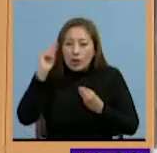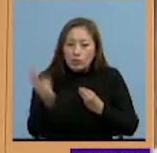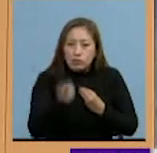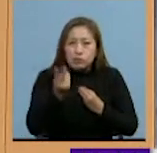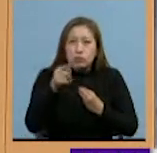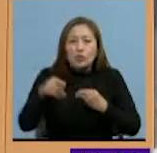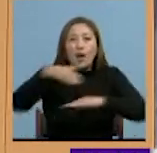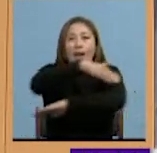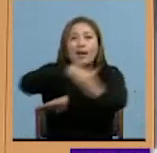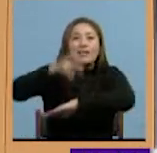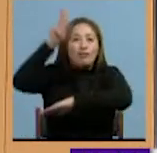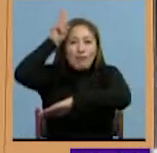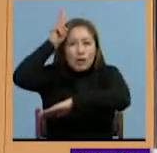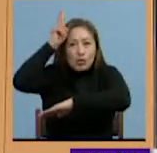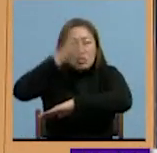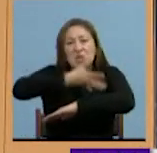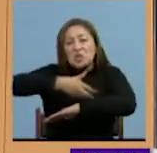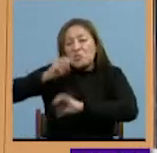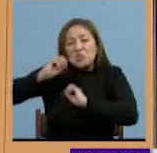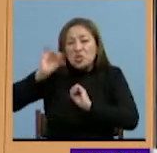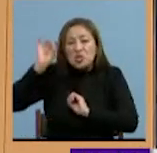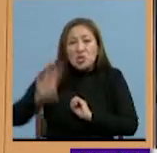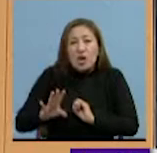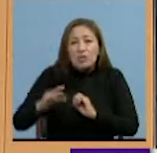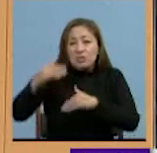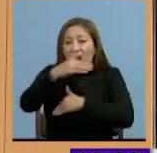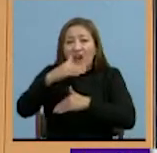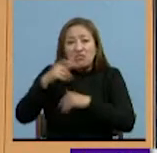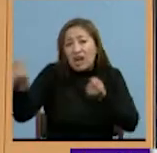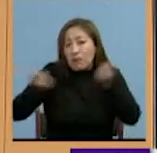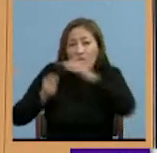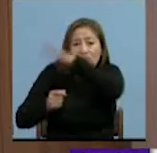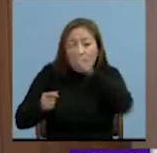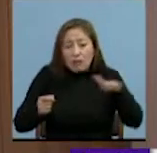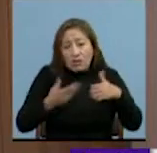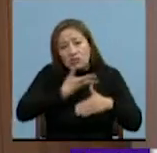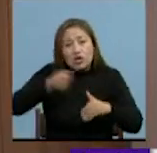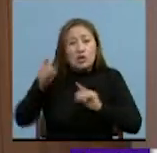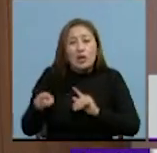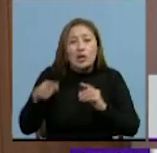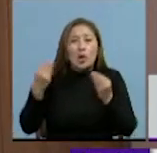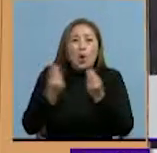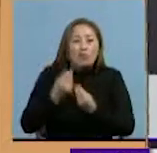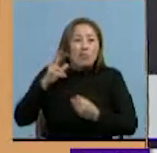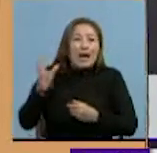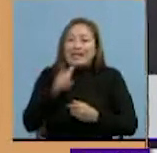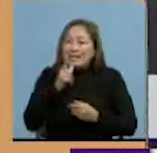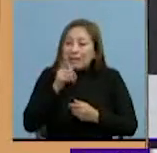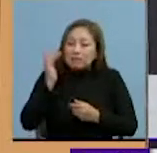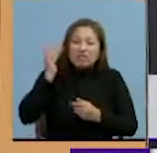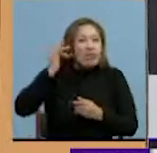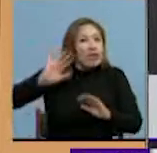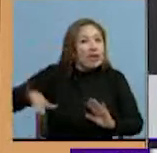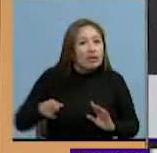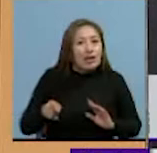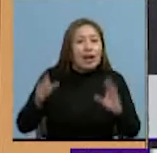vida acá en calle Perú. Lo trasladaron simplemente en la caja de una camioneta, Jorge. Sí, es. Sí. Y ver tanta indiferencia, porque realmente